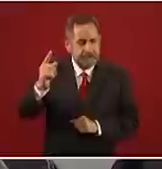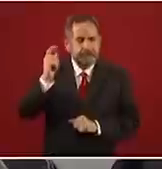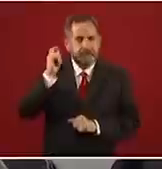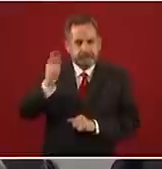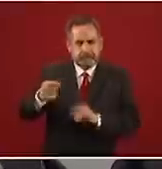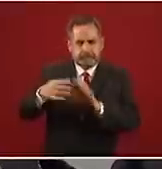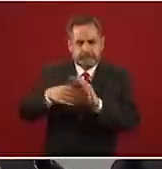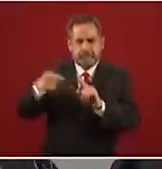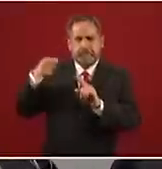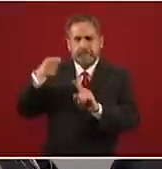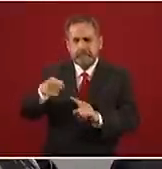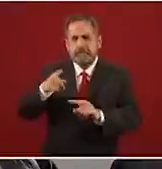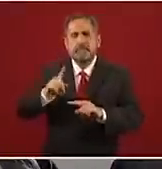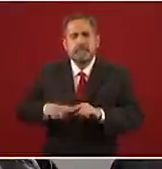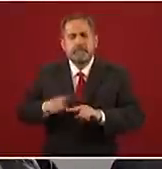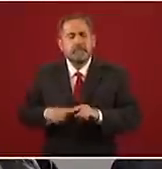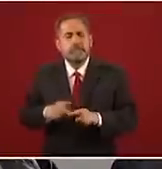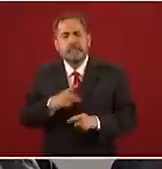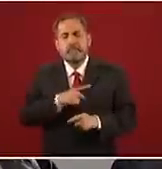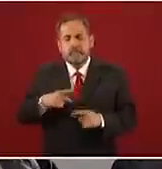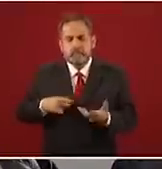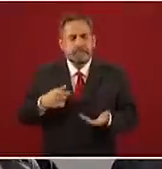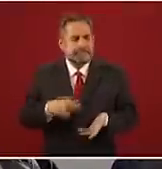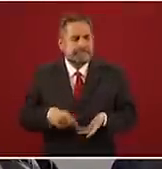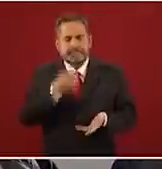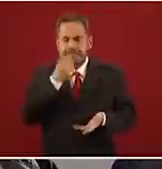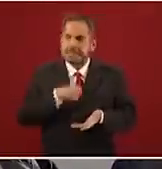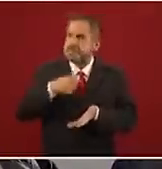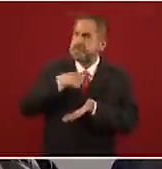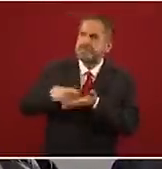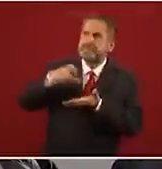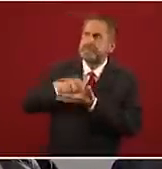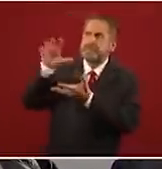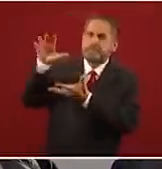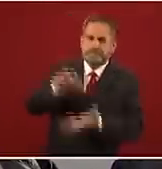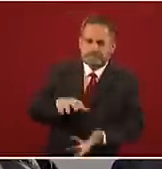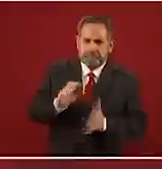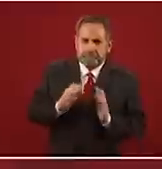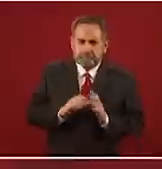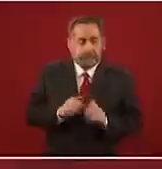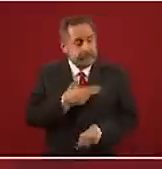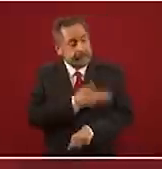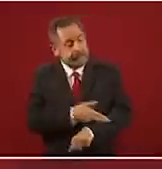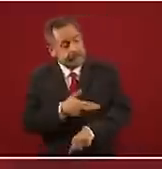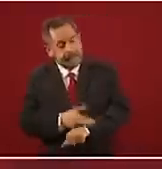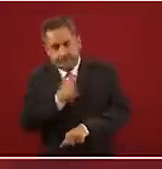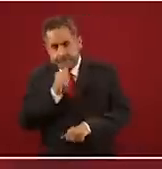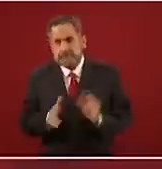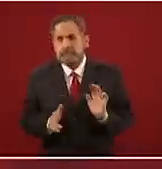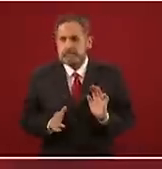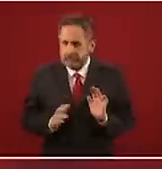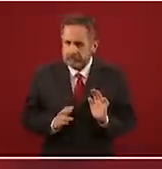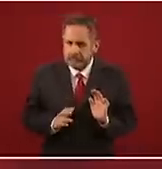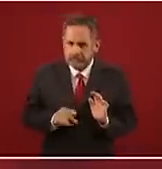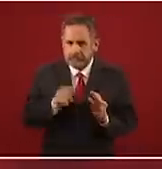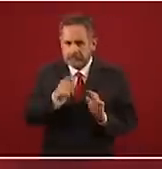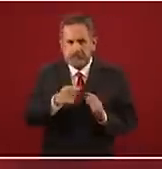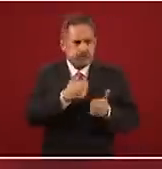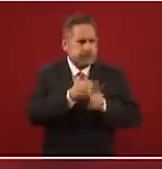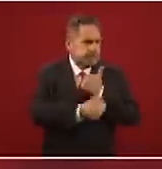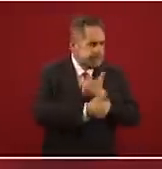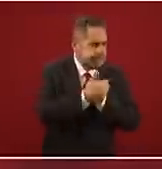esto lleva a tener que hacer estas compras sin todo el procedimiento, ¿sí?, de